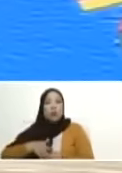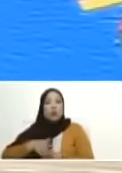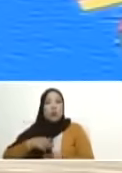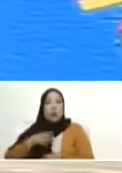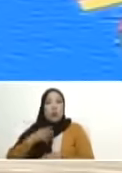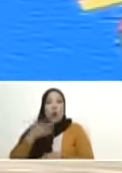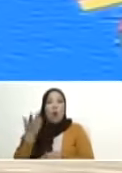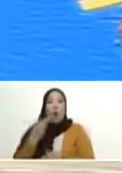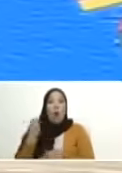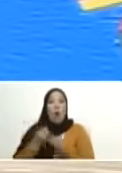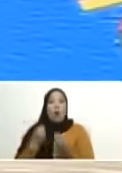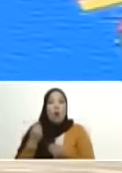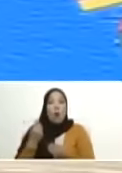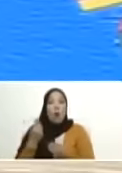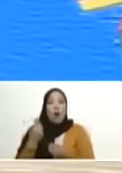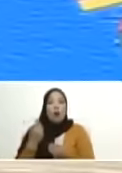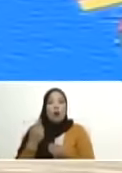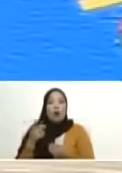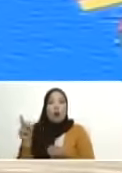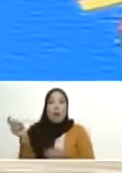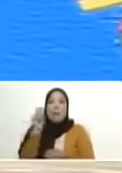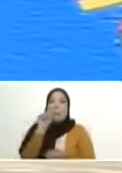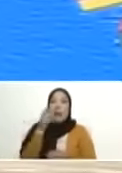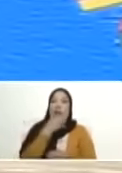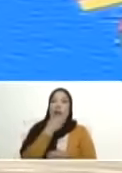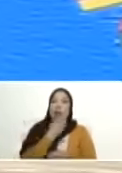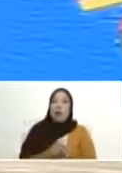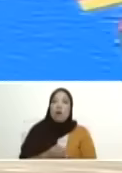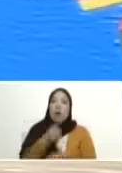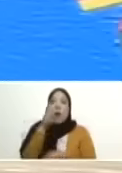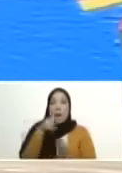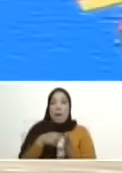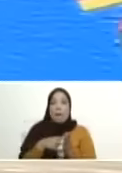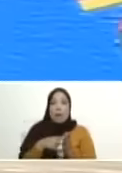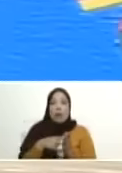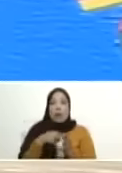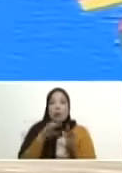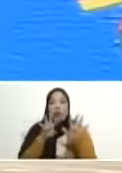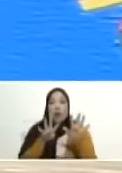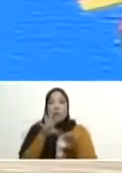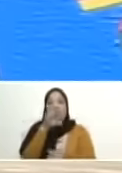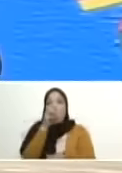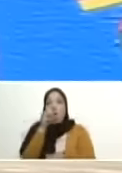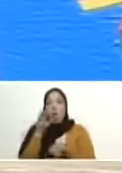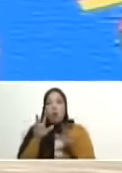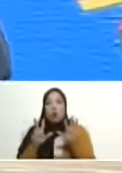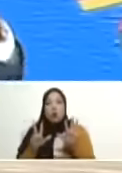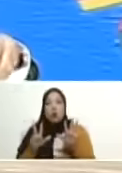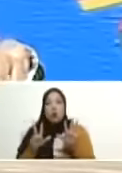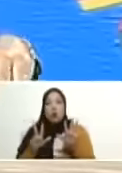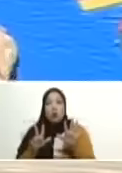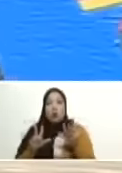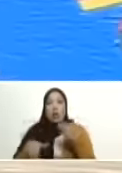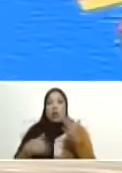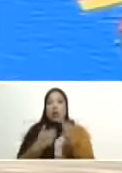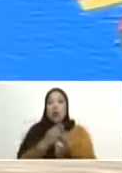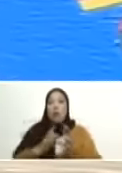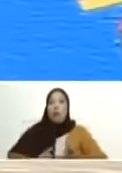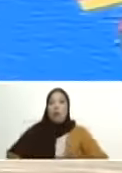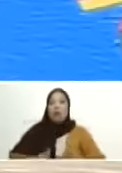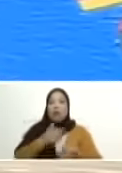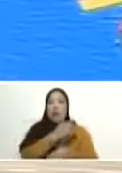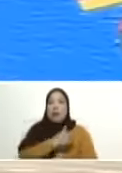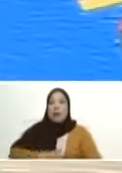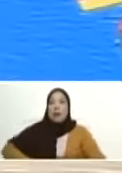Castro un mes de diciembre de 1908. Y la llegada de Juan Vicente Gómez